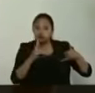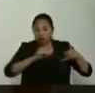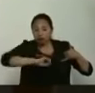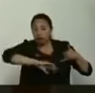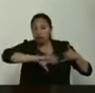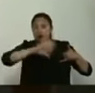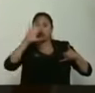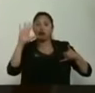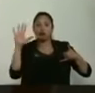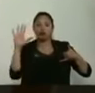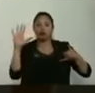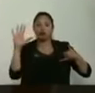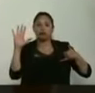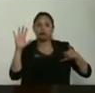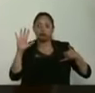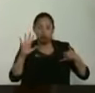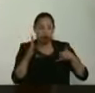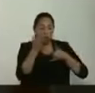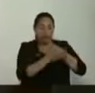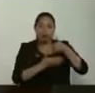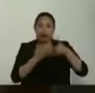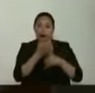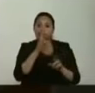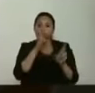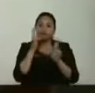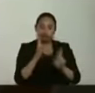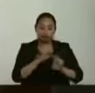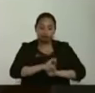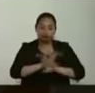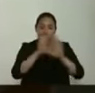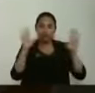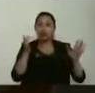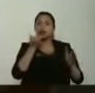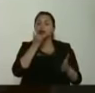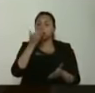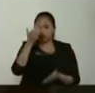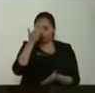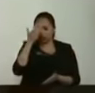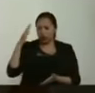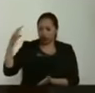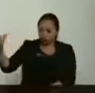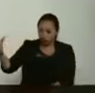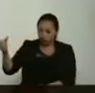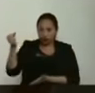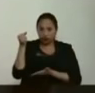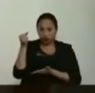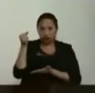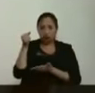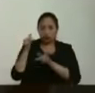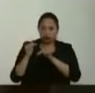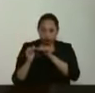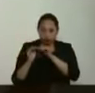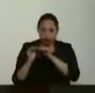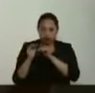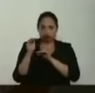Por supuesto, mientras los aportes de la nación han crecido más o menos al